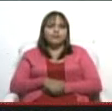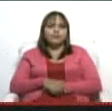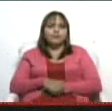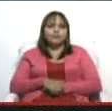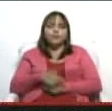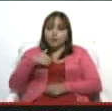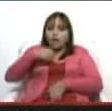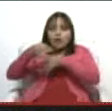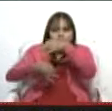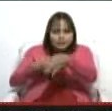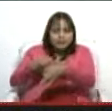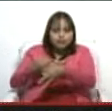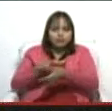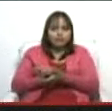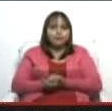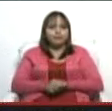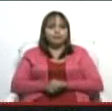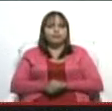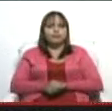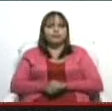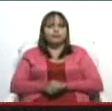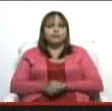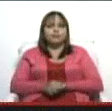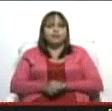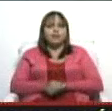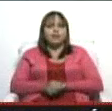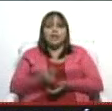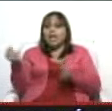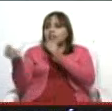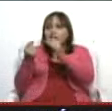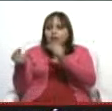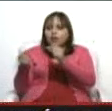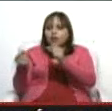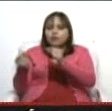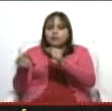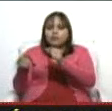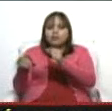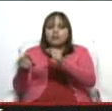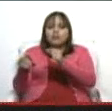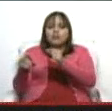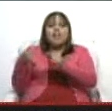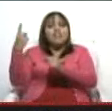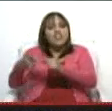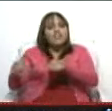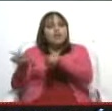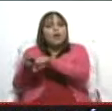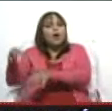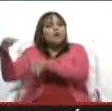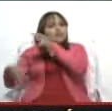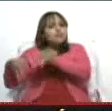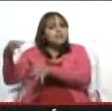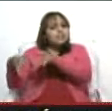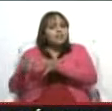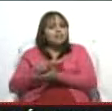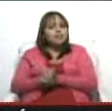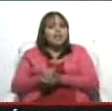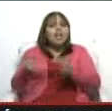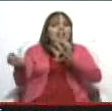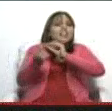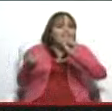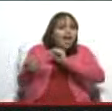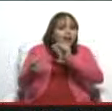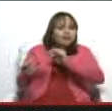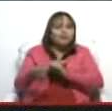decir que diálogo no es sinónimo de impunidad y que diálogo no es